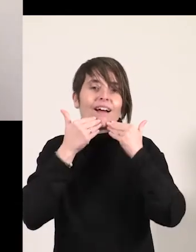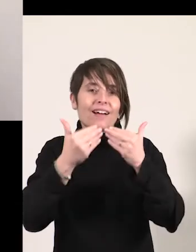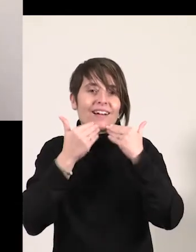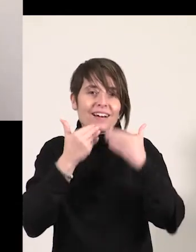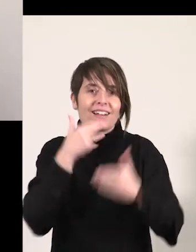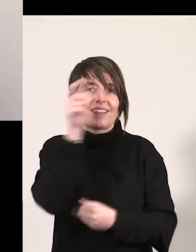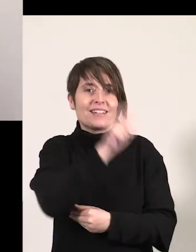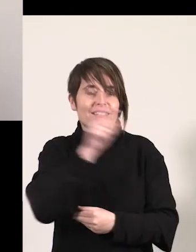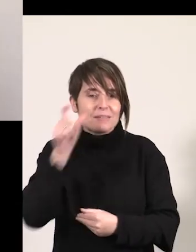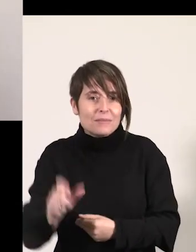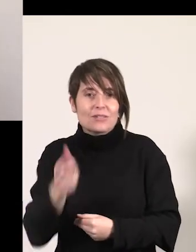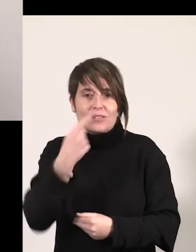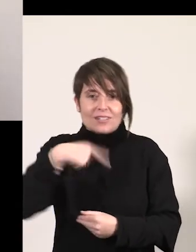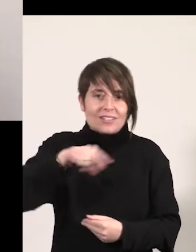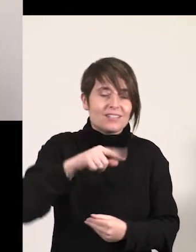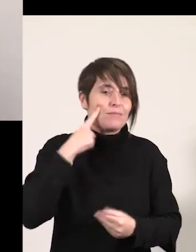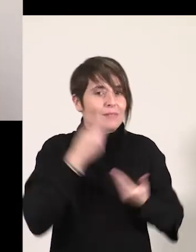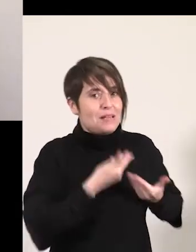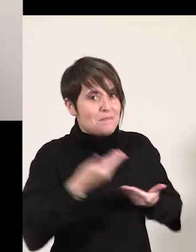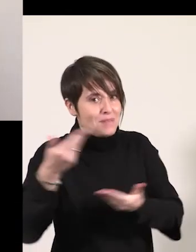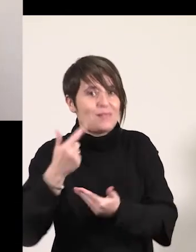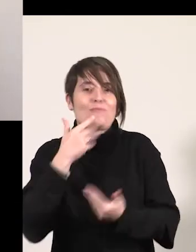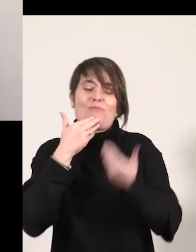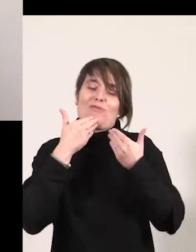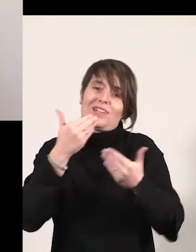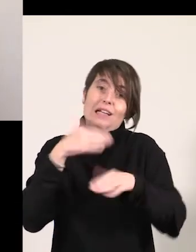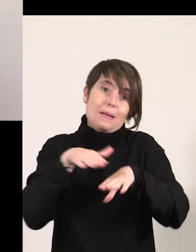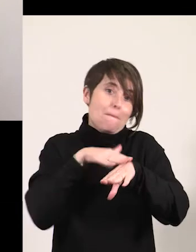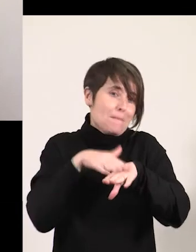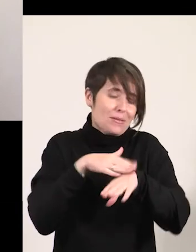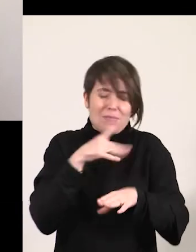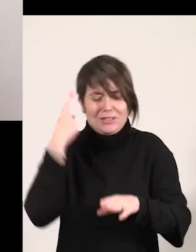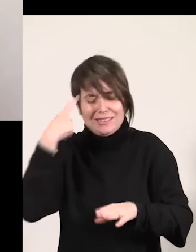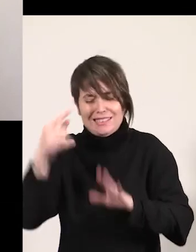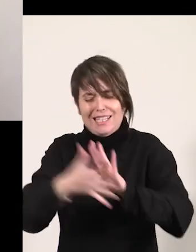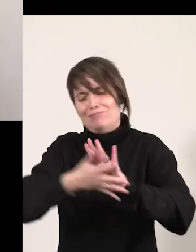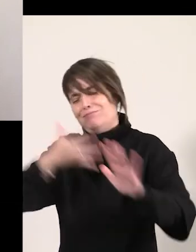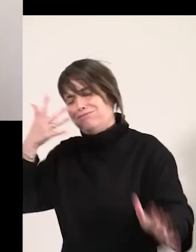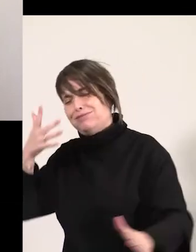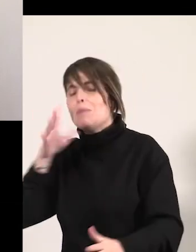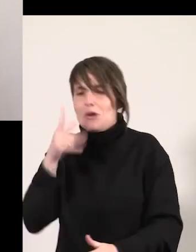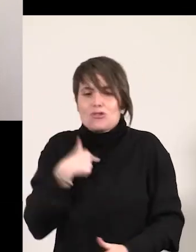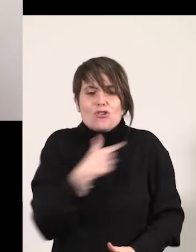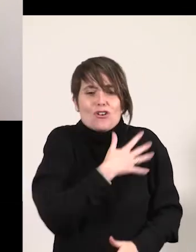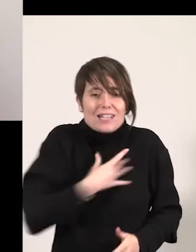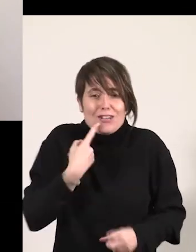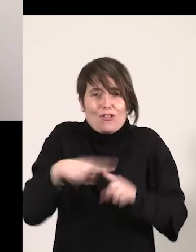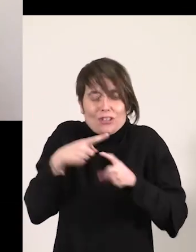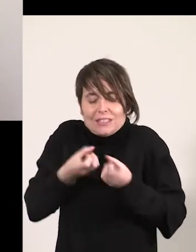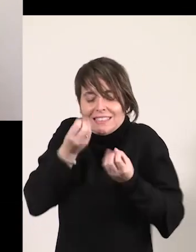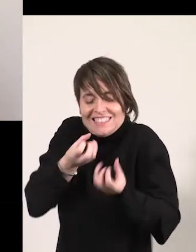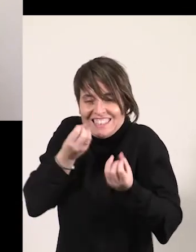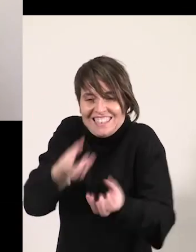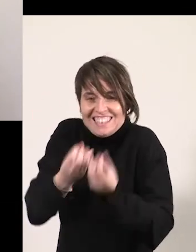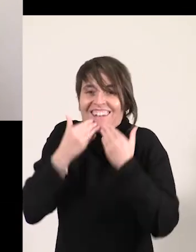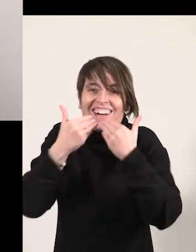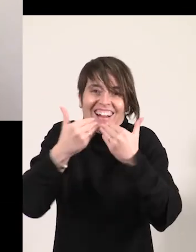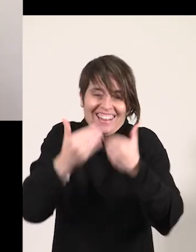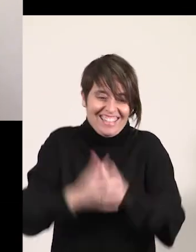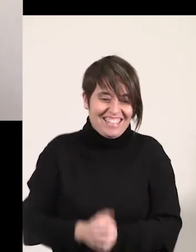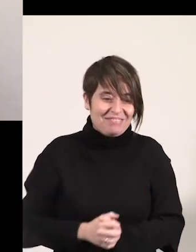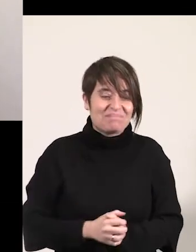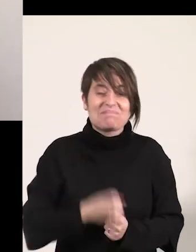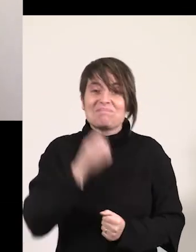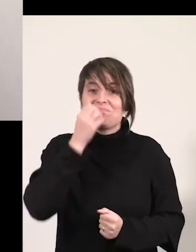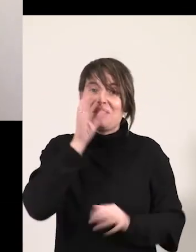signos o interpretando en lengua de signos, y muchas gracias a todas las personas que estáis aquí, a las que me habéis invitado, por supuesto, y disculpad porque sé que hablo muy rápido, pero porque quiero